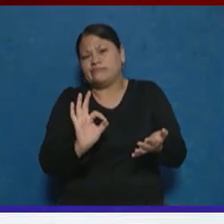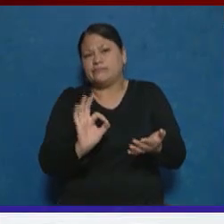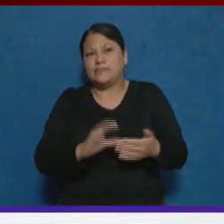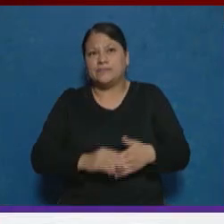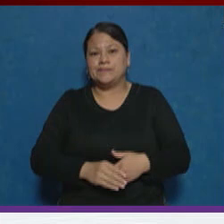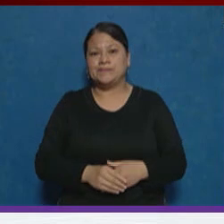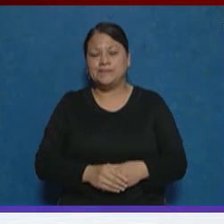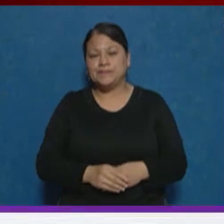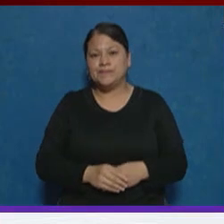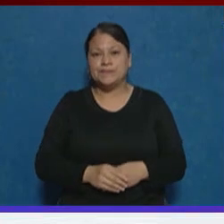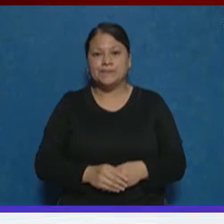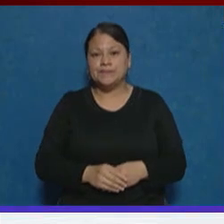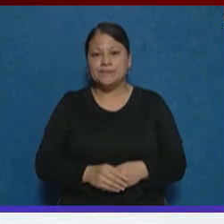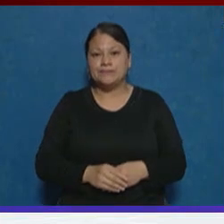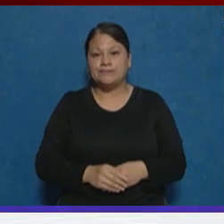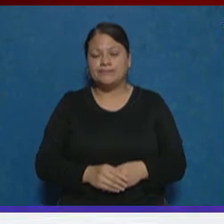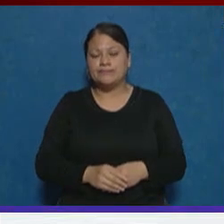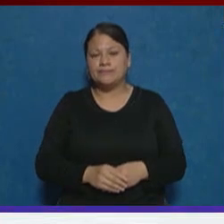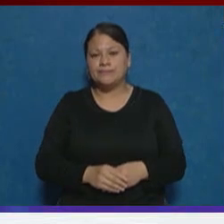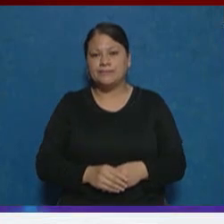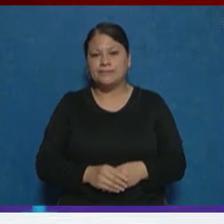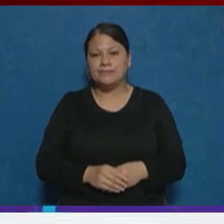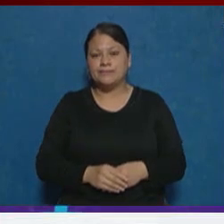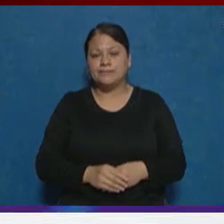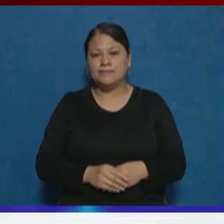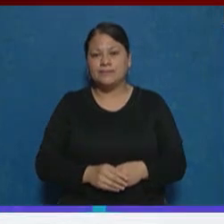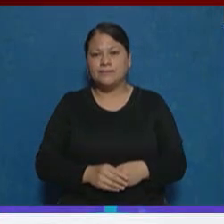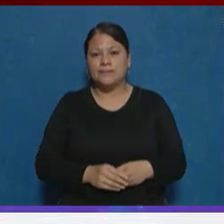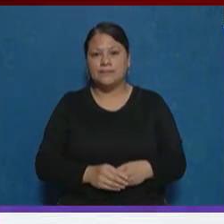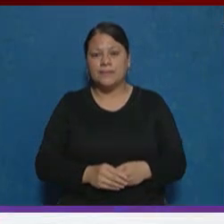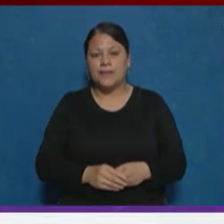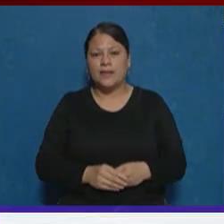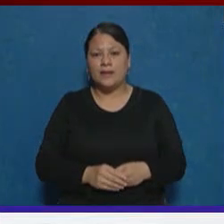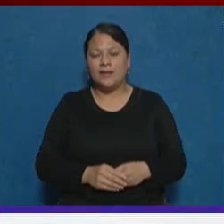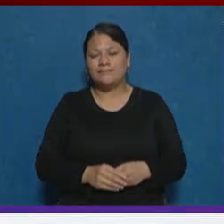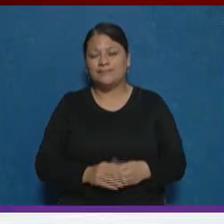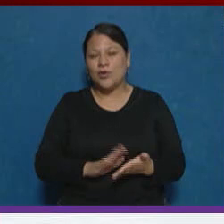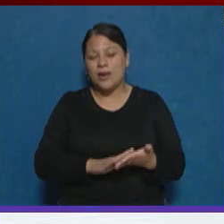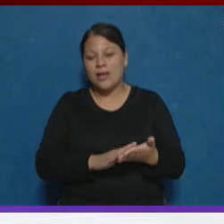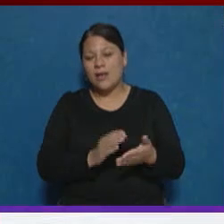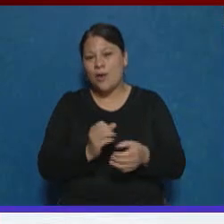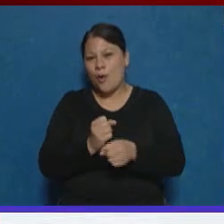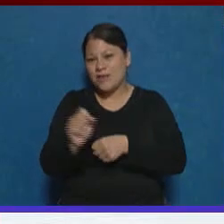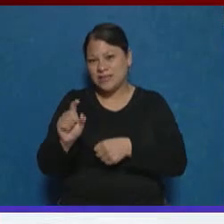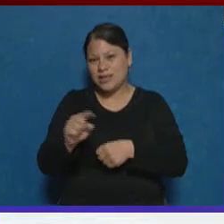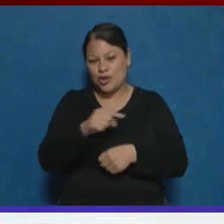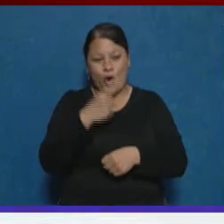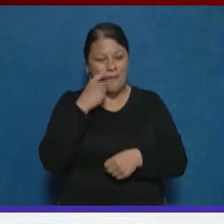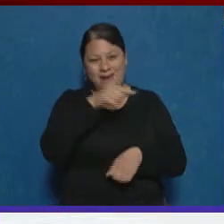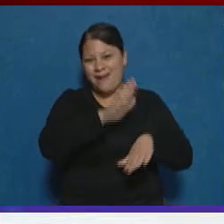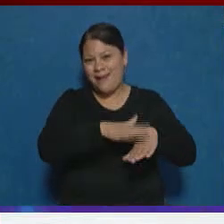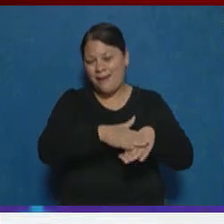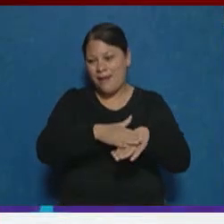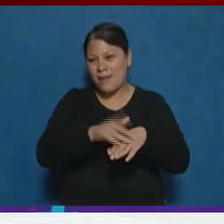contundentes, muy determinantes sobre el homicida Pablo Rivas de Stewart. Así